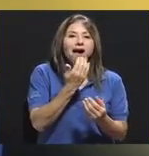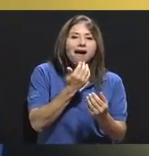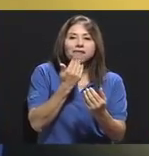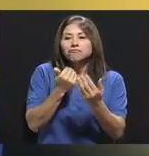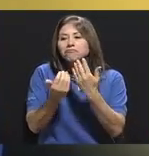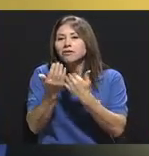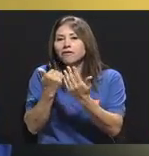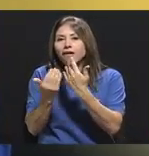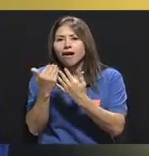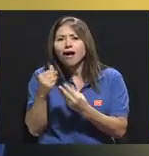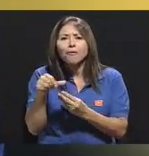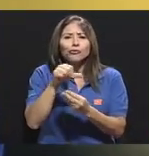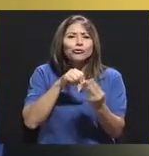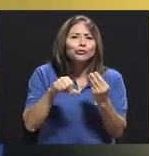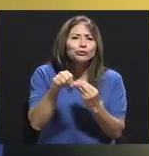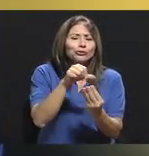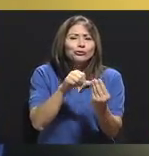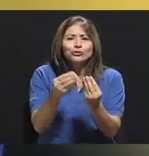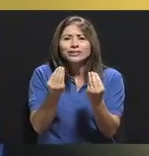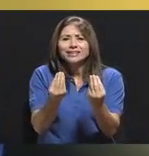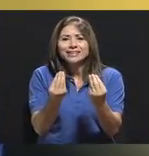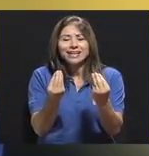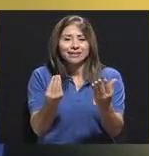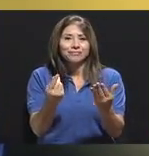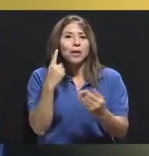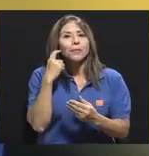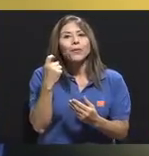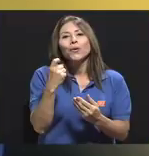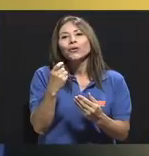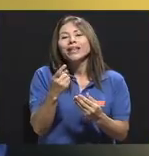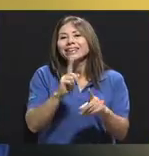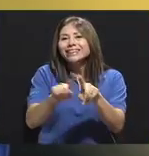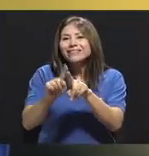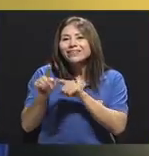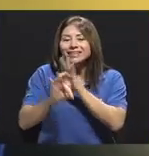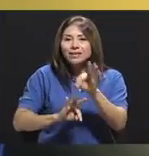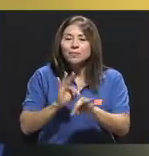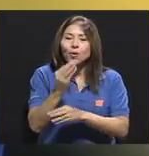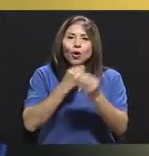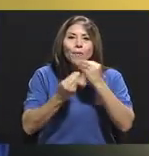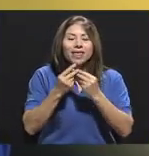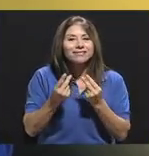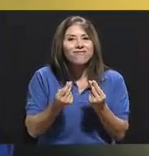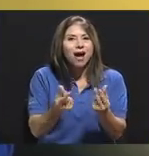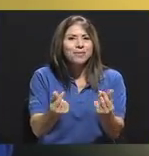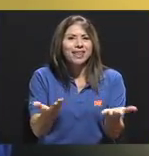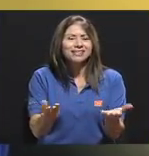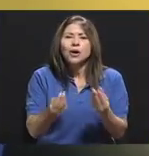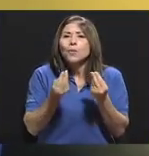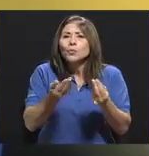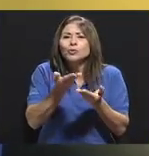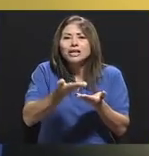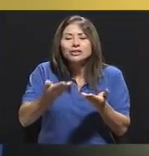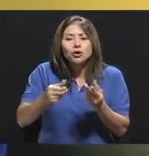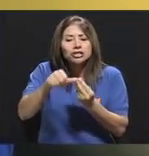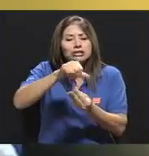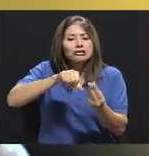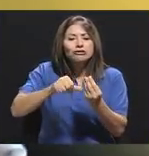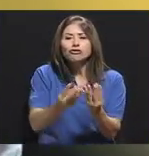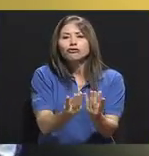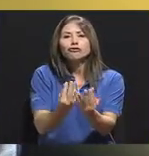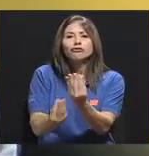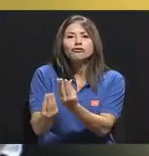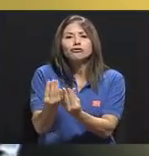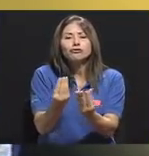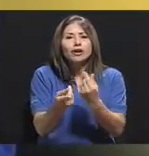muy eh que tiene mucha cantidad de grasa sobre todo por las comidas rápidas muchas pinturas eh muchos alimentos para todo